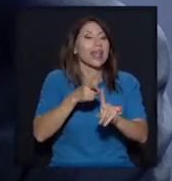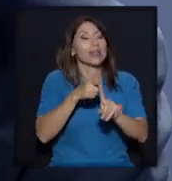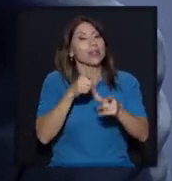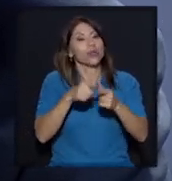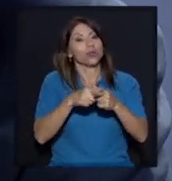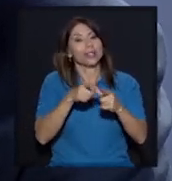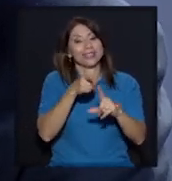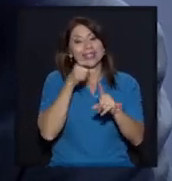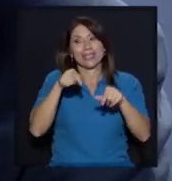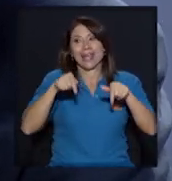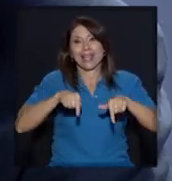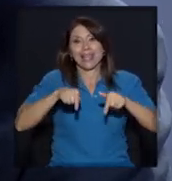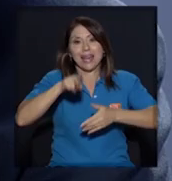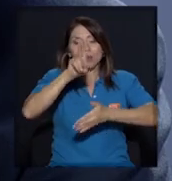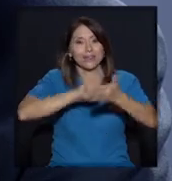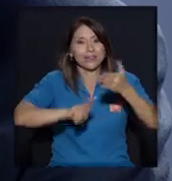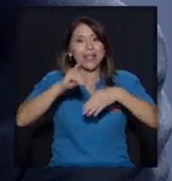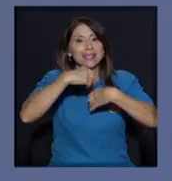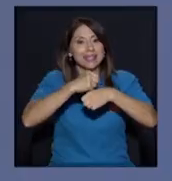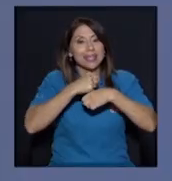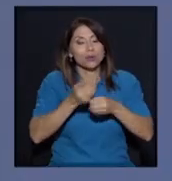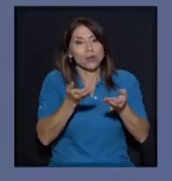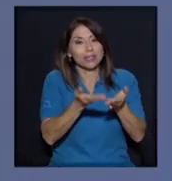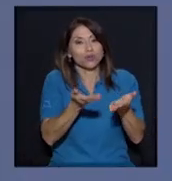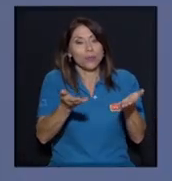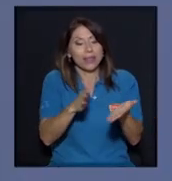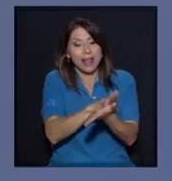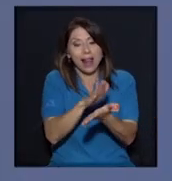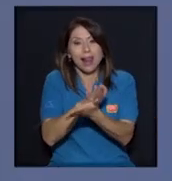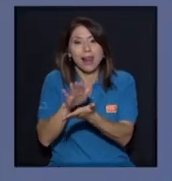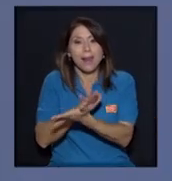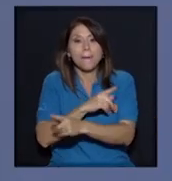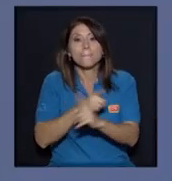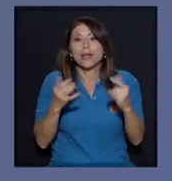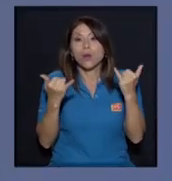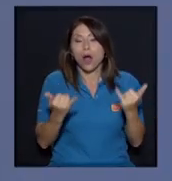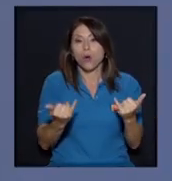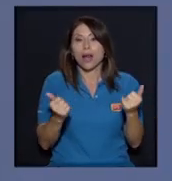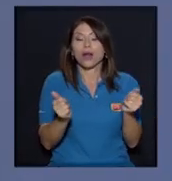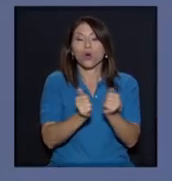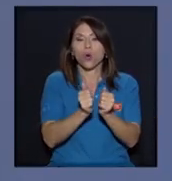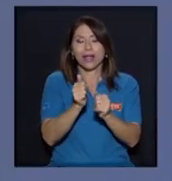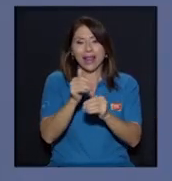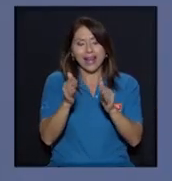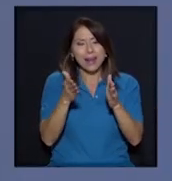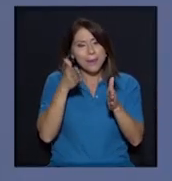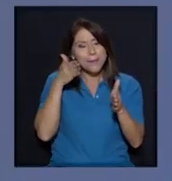este instrumental, pero ahora desde el marco central de las cuentas nacionales nosotros estamos